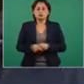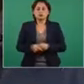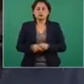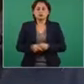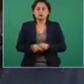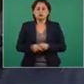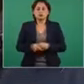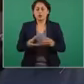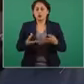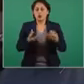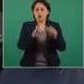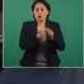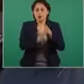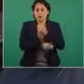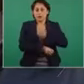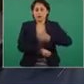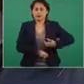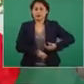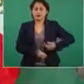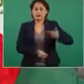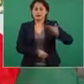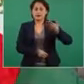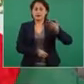era Bancomer,